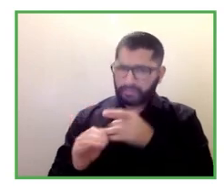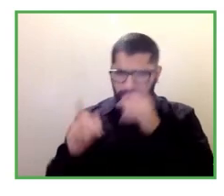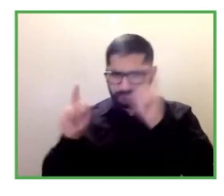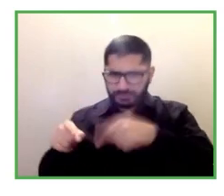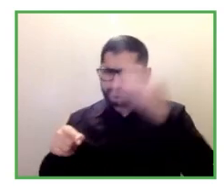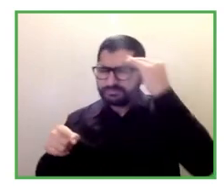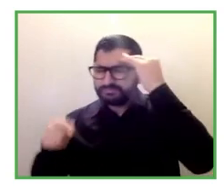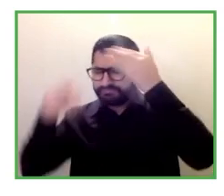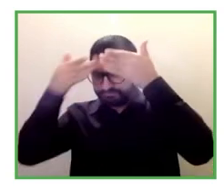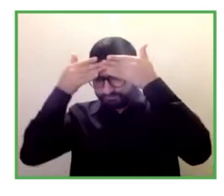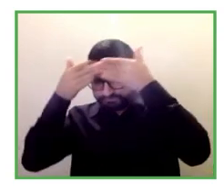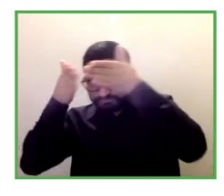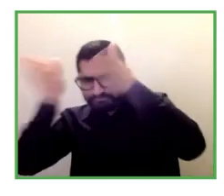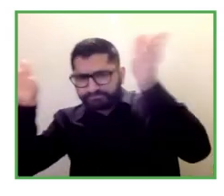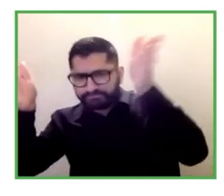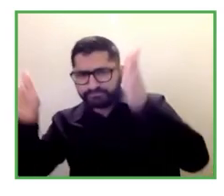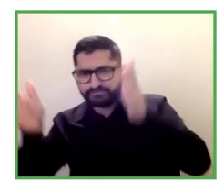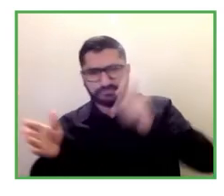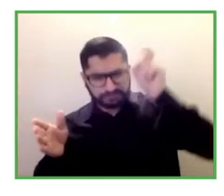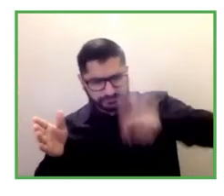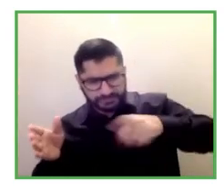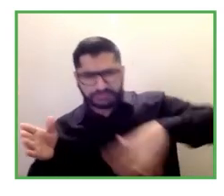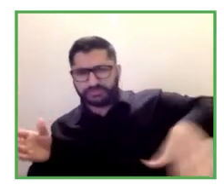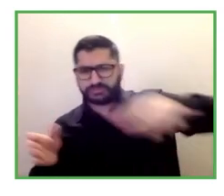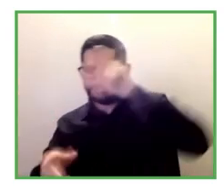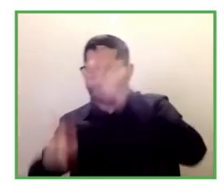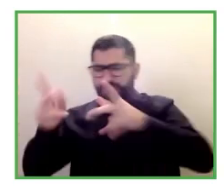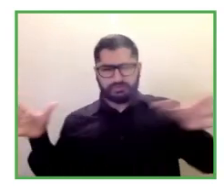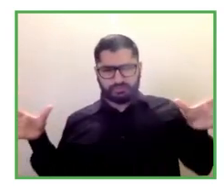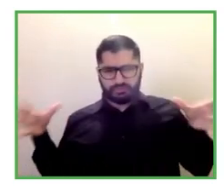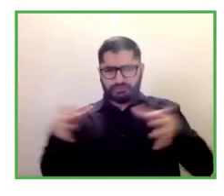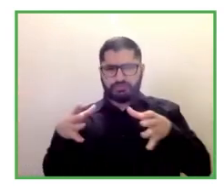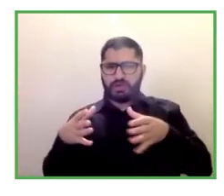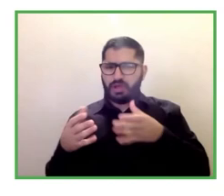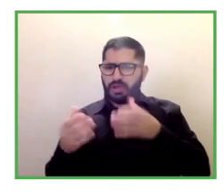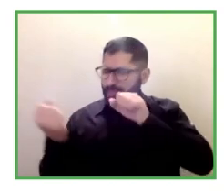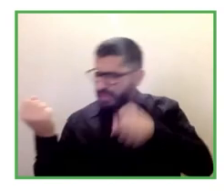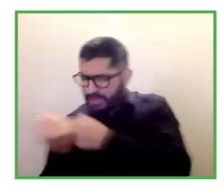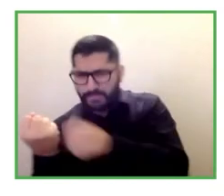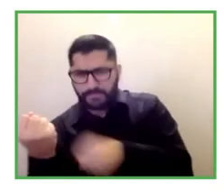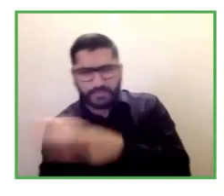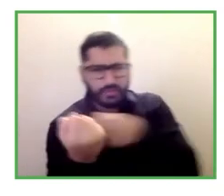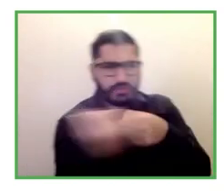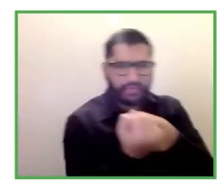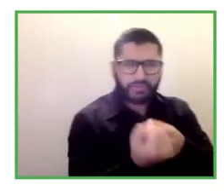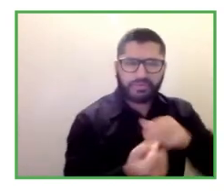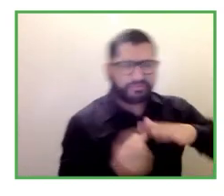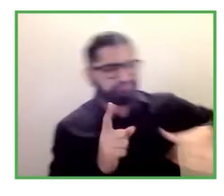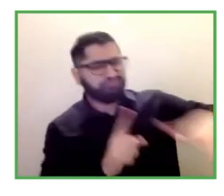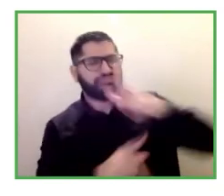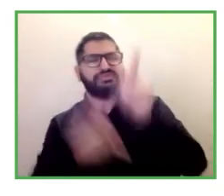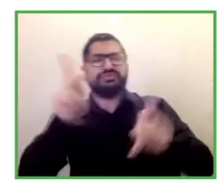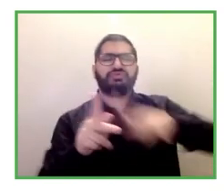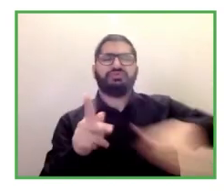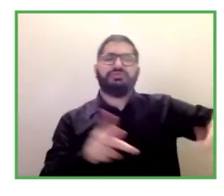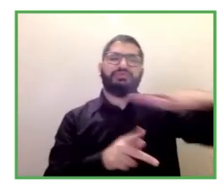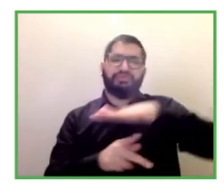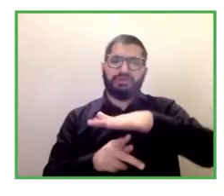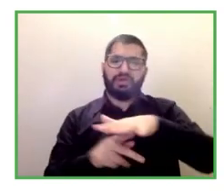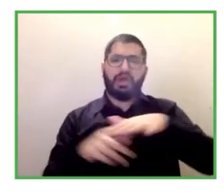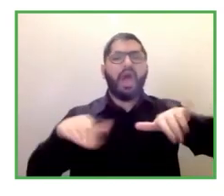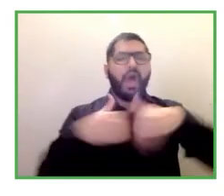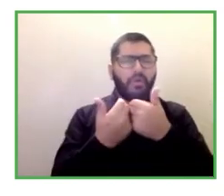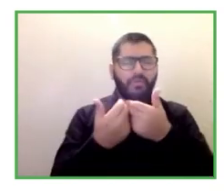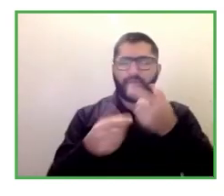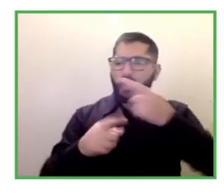desde diferentes puntos de vista para poder encontrar formas de solucionar todo esto. Y bueno, si no